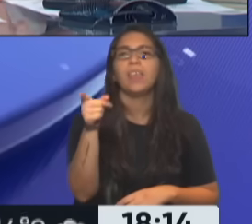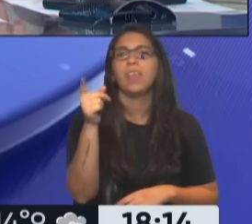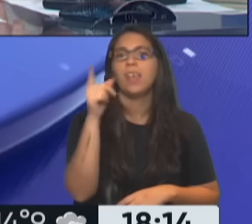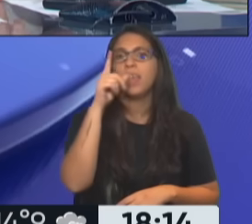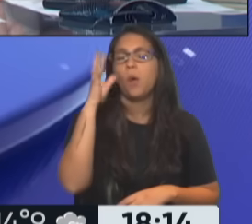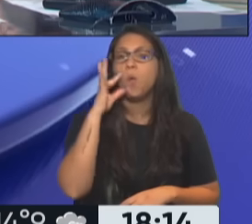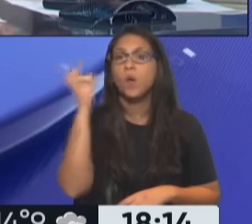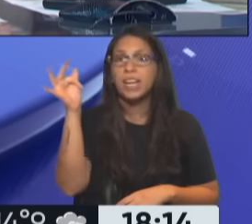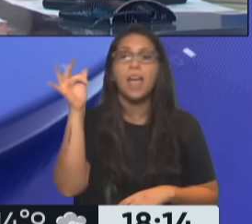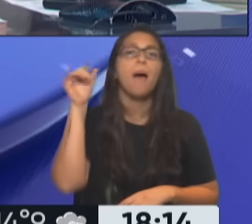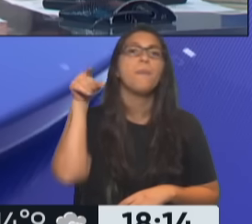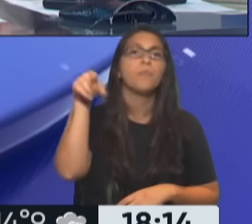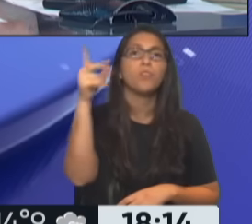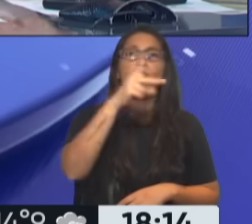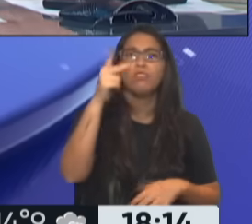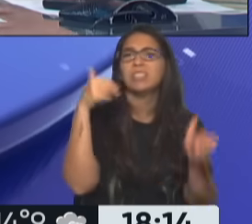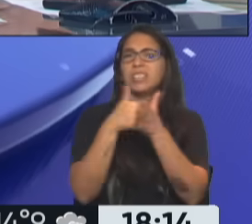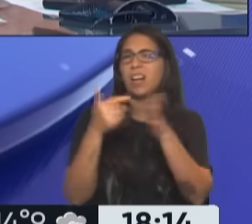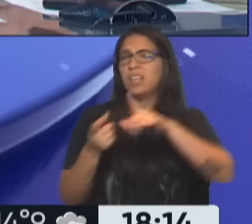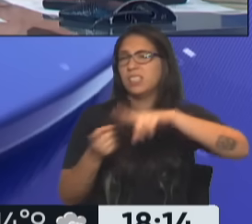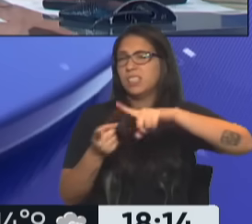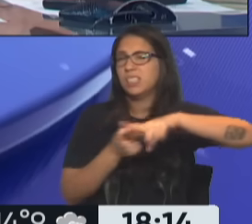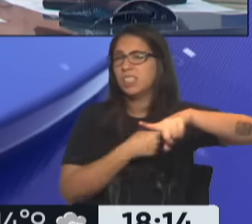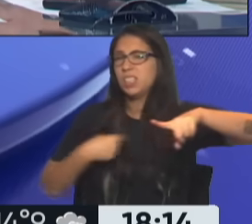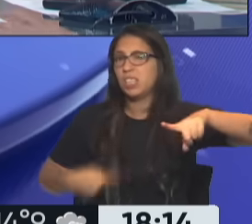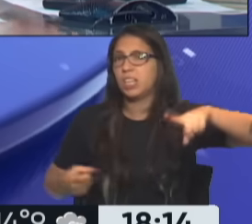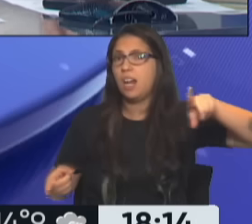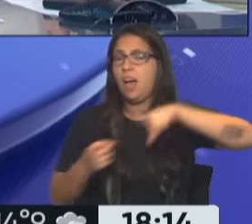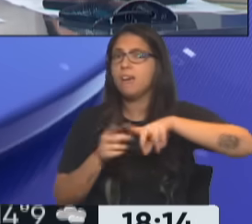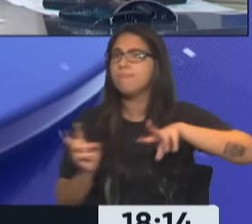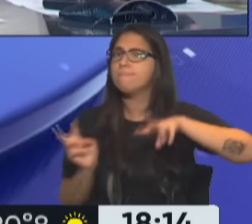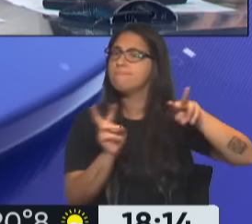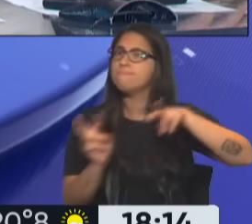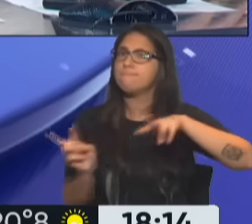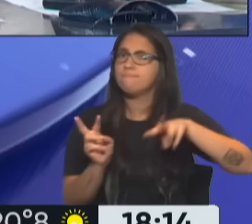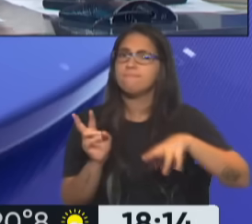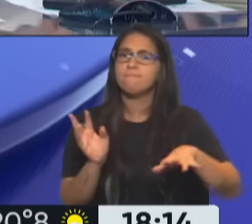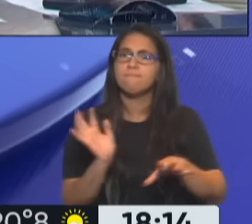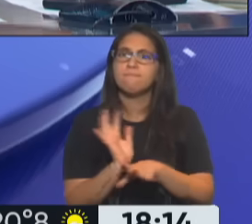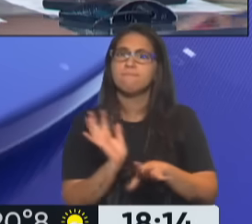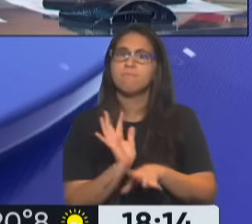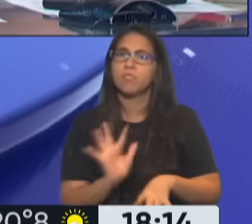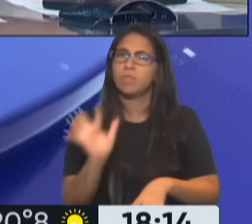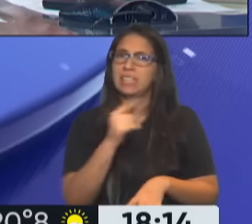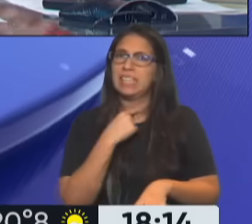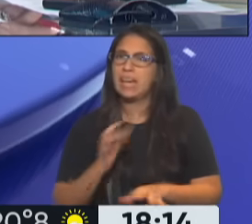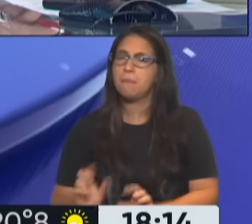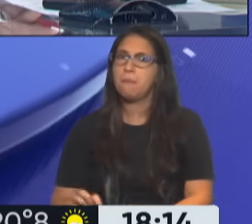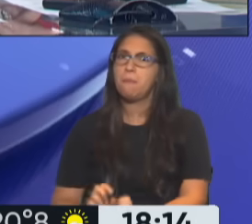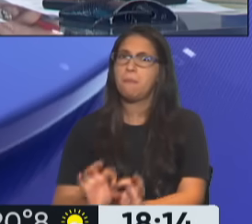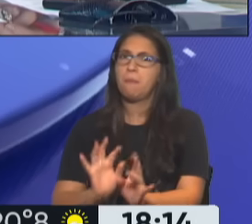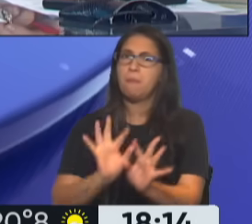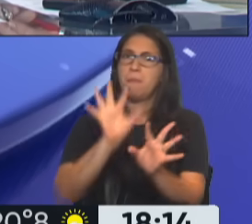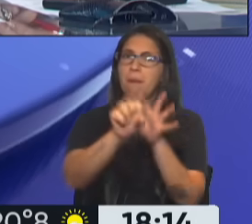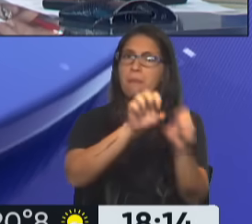están más cercanos a China. Es una China que mira a la Europa del Este, quizás con la intención de llegar con más fuerza al